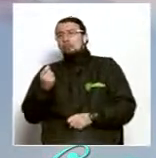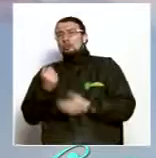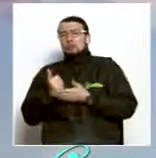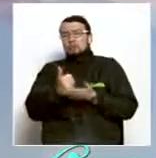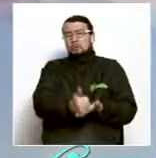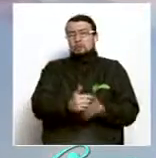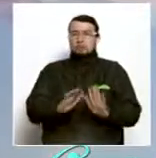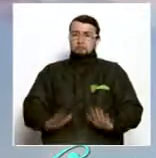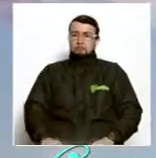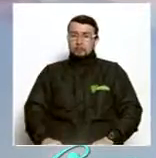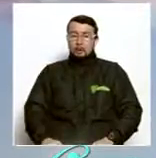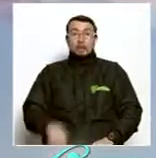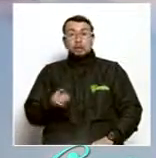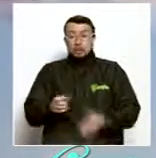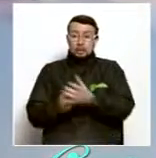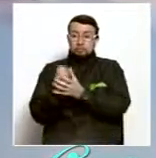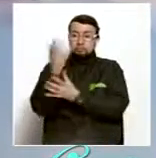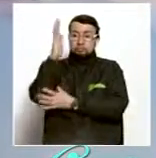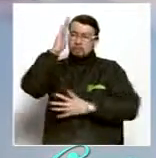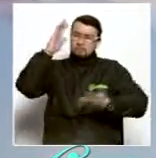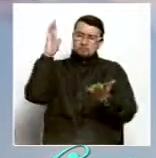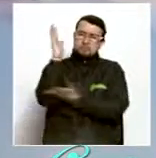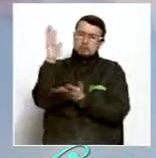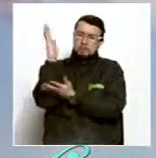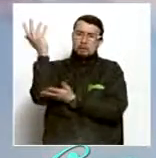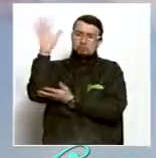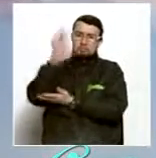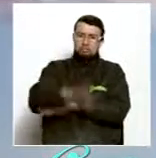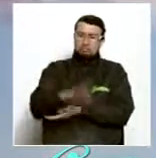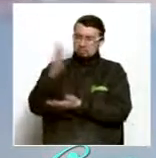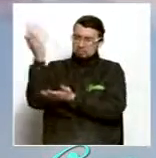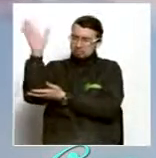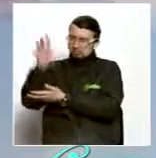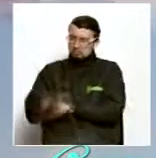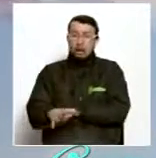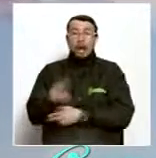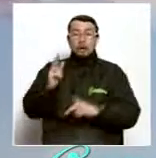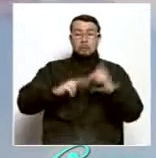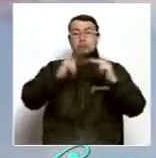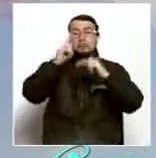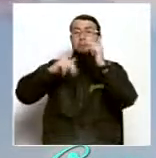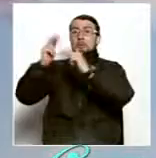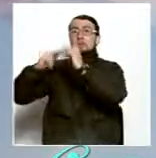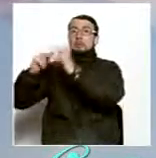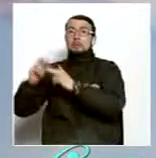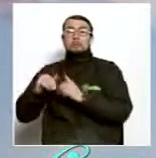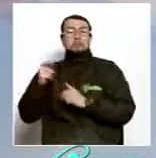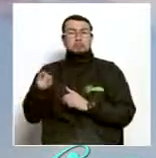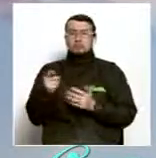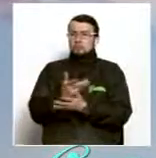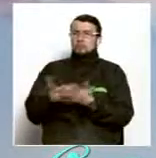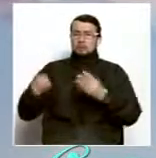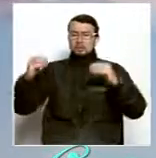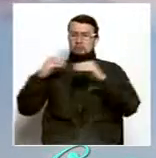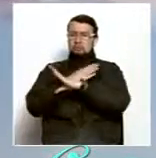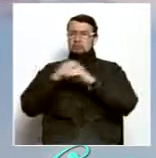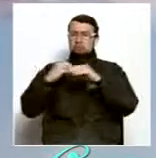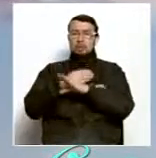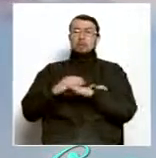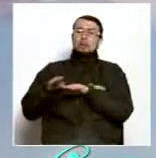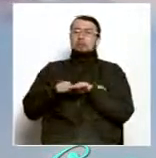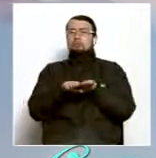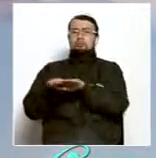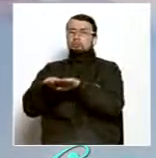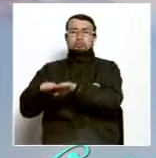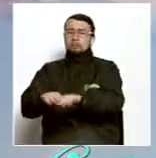gobernantes tumban árboles en las ciudades porque hay que hacer bulevares, hay que hacer avenidas, hay que mejorar la calidad de vida de